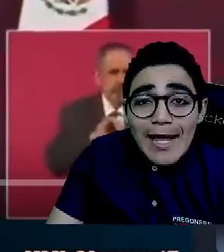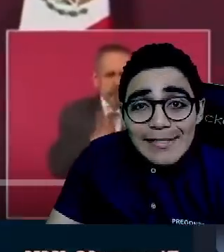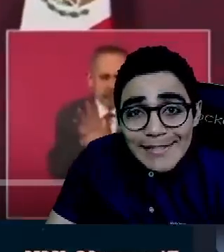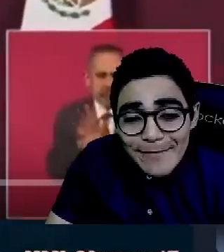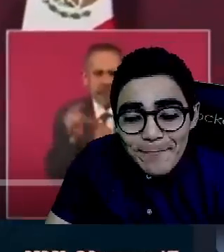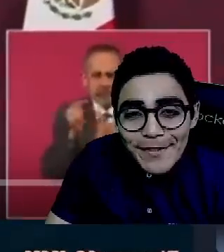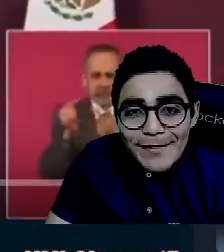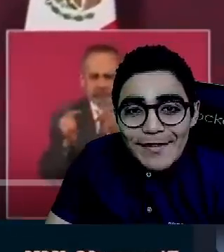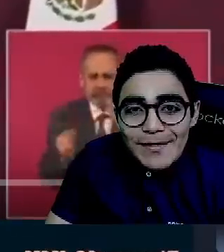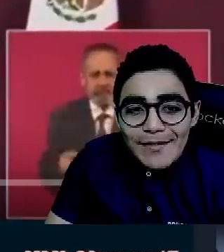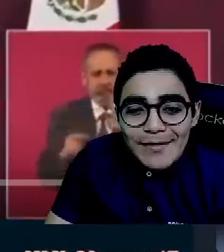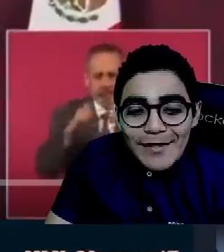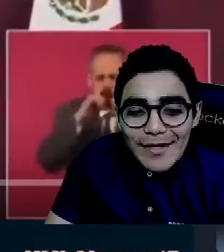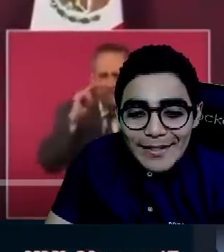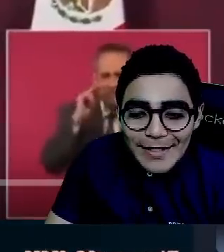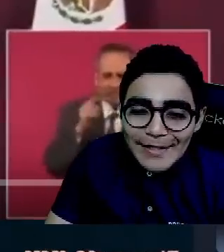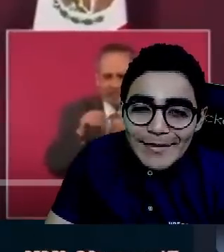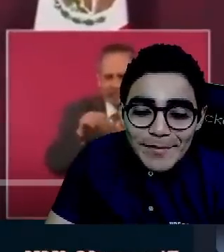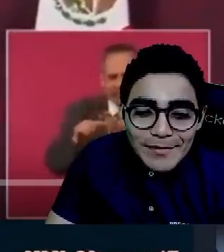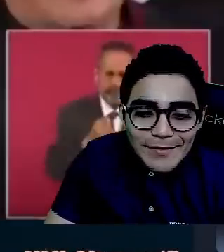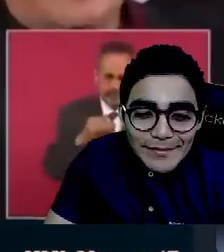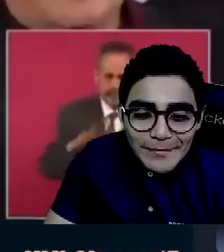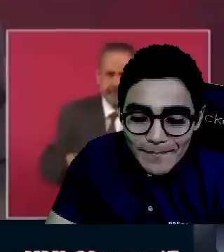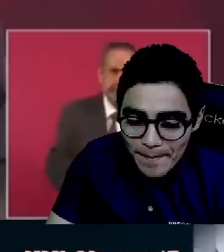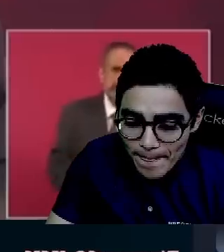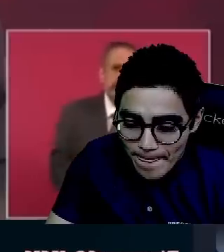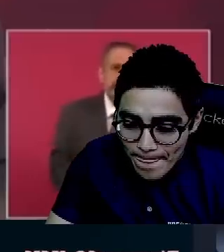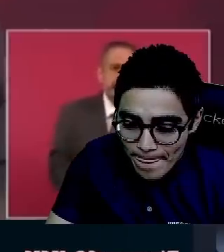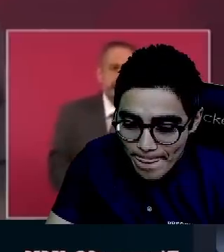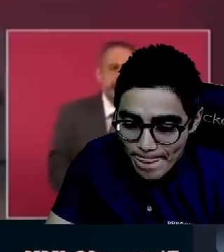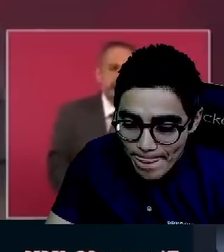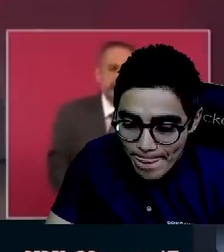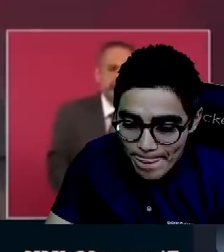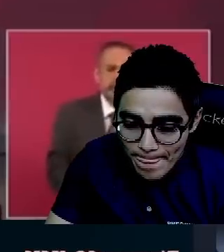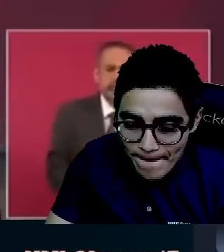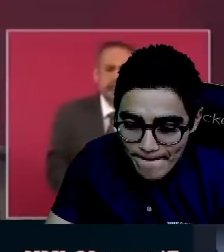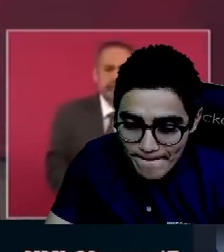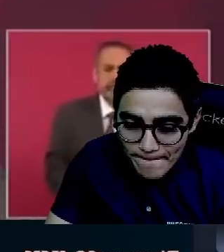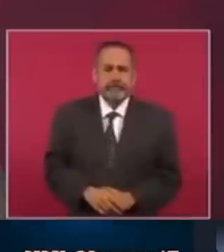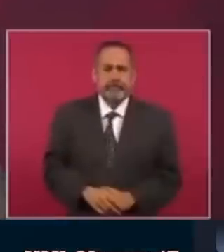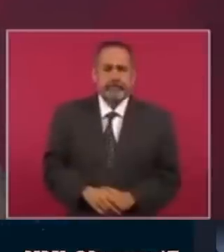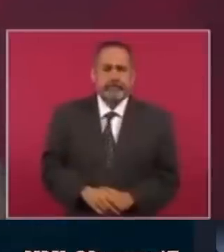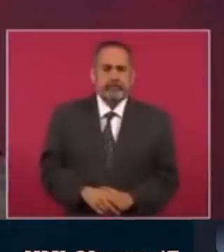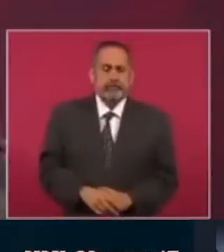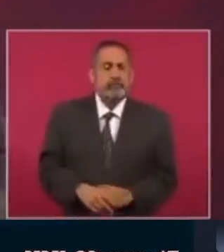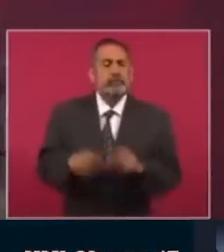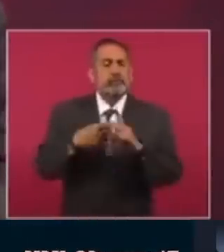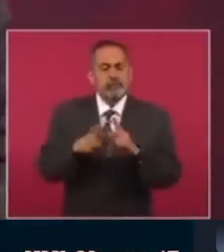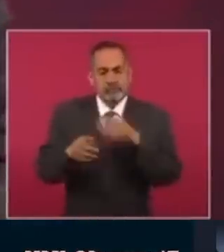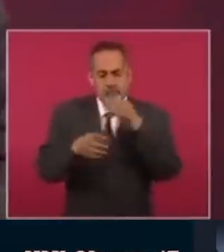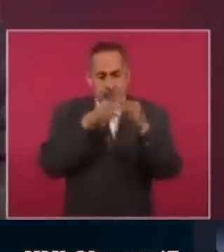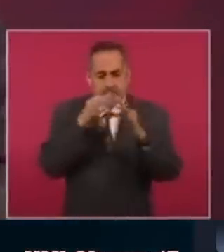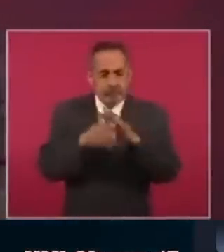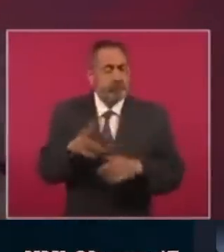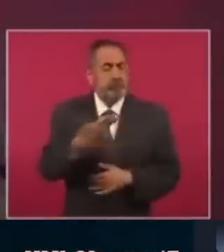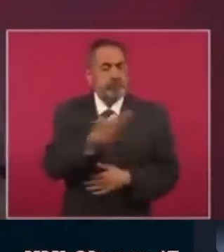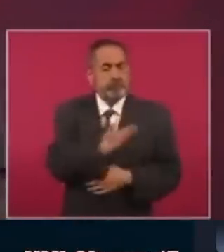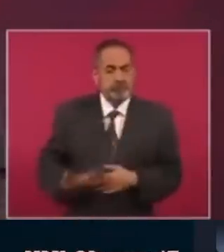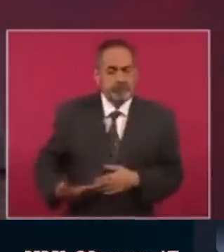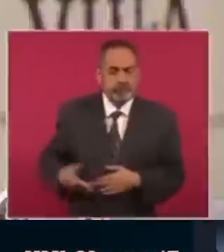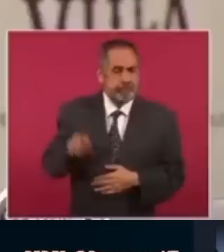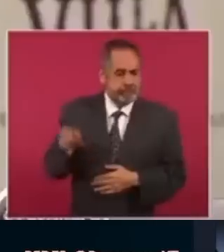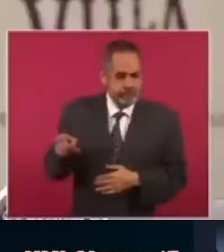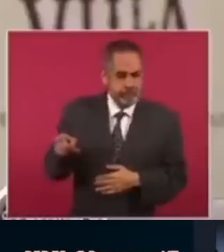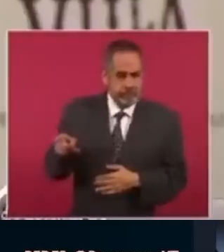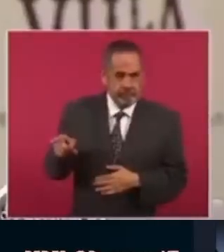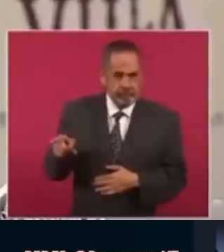acostumbra siempre a atacar también. Mire, iniciaría diciéndole que el señor presidente se